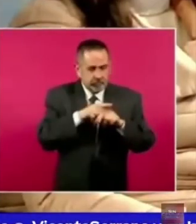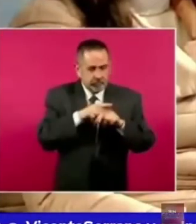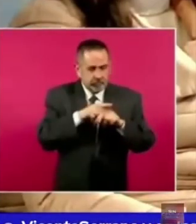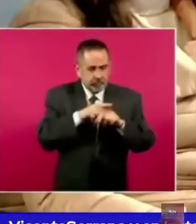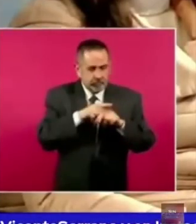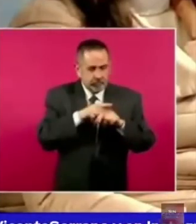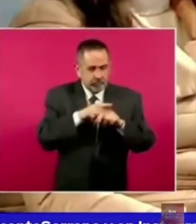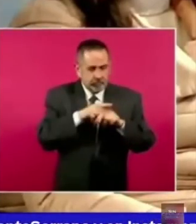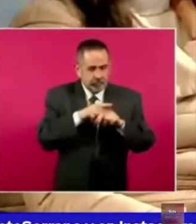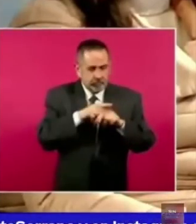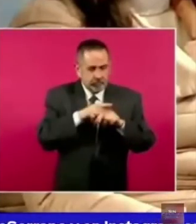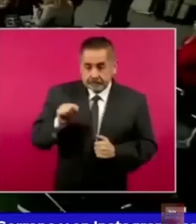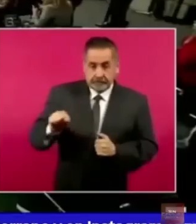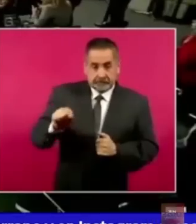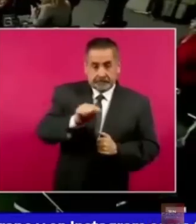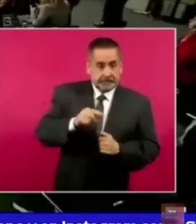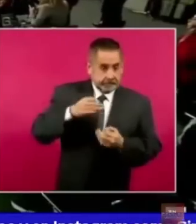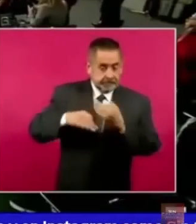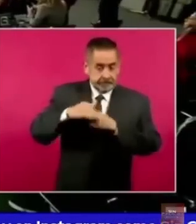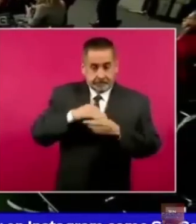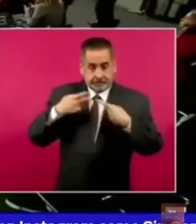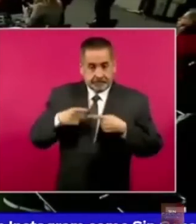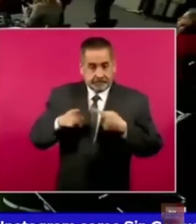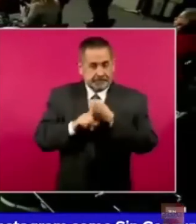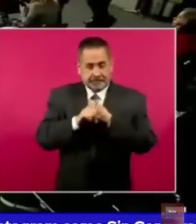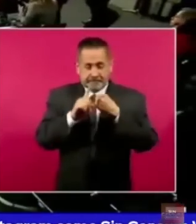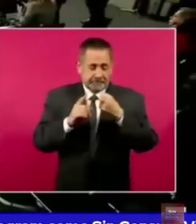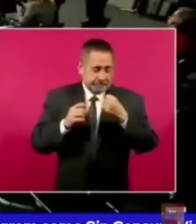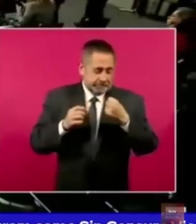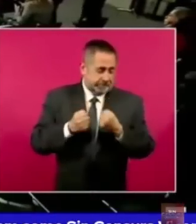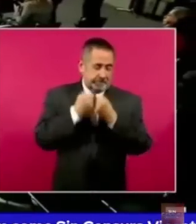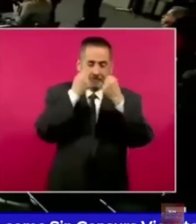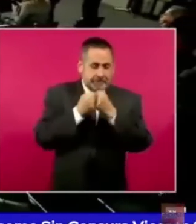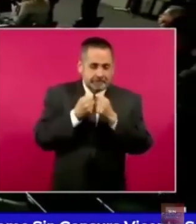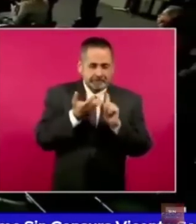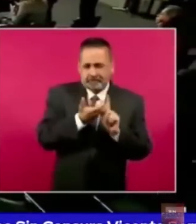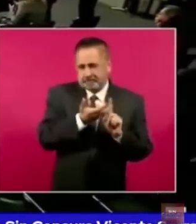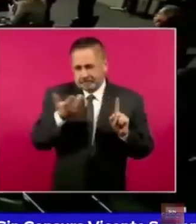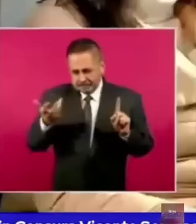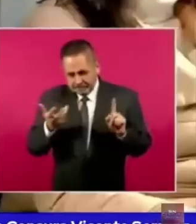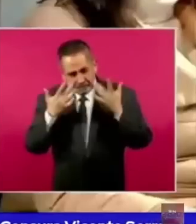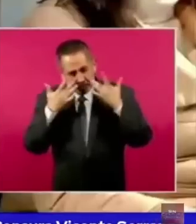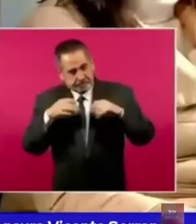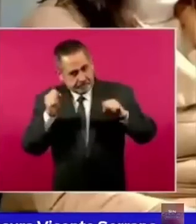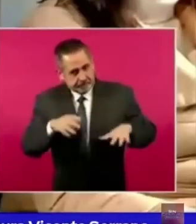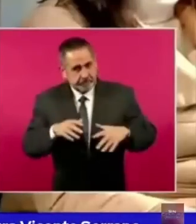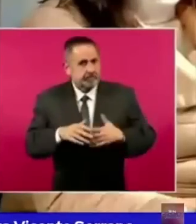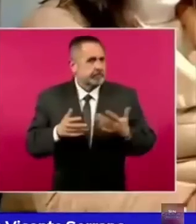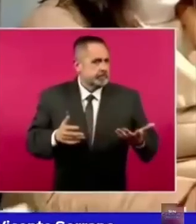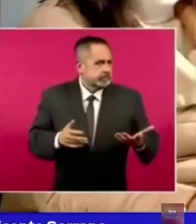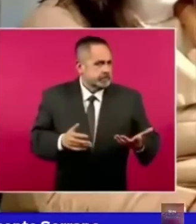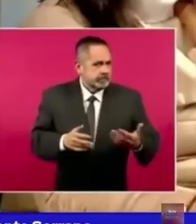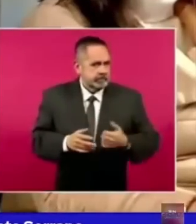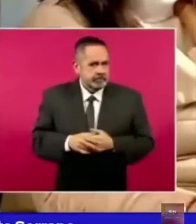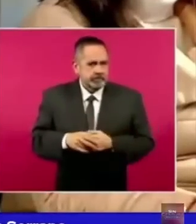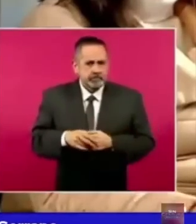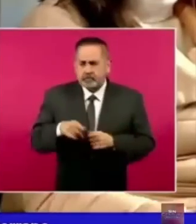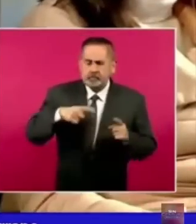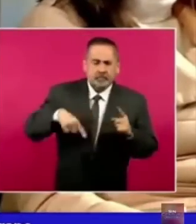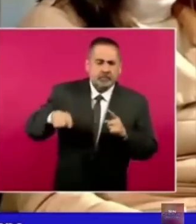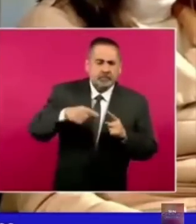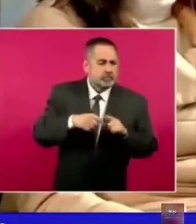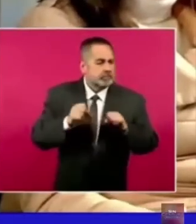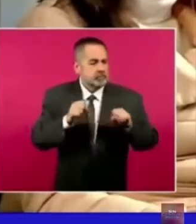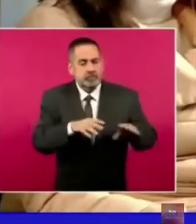En el caso de todas las personas que salieron cuando se dio el conflicto en un inicio, no solamente todos